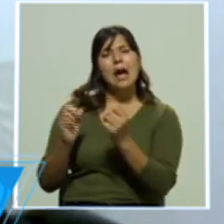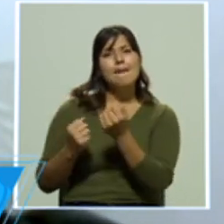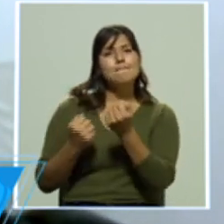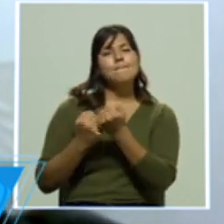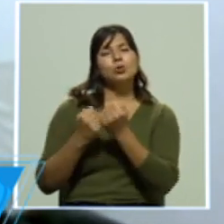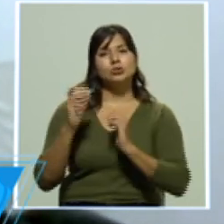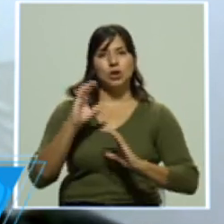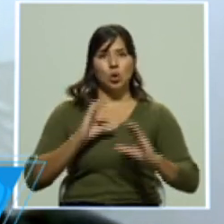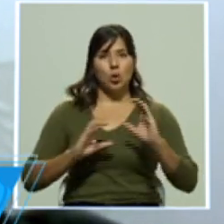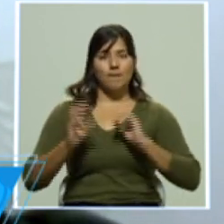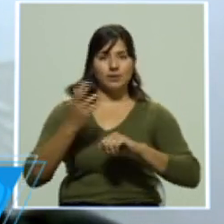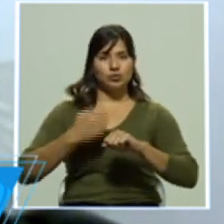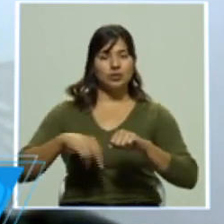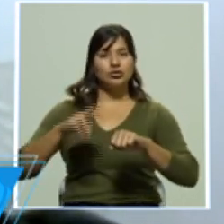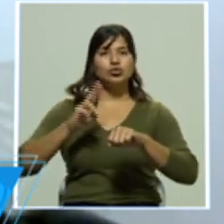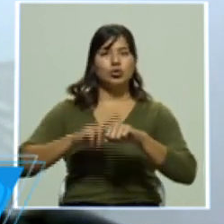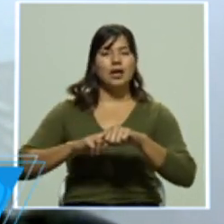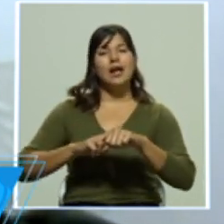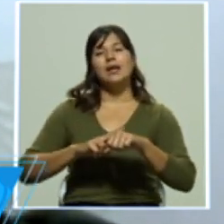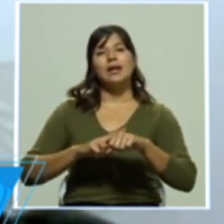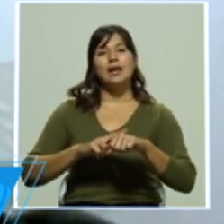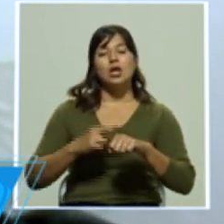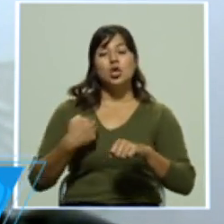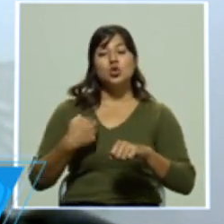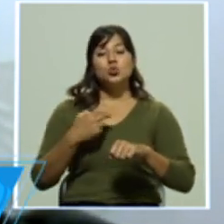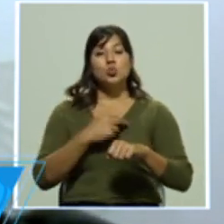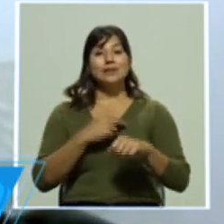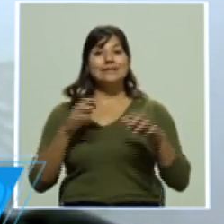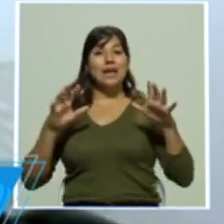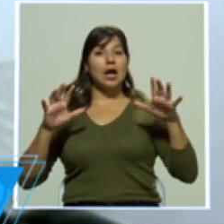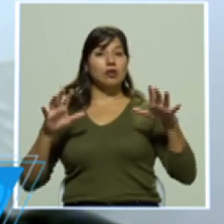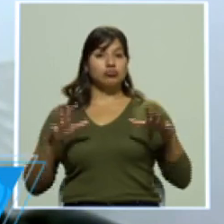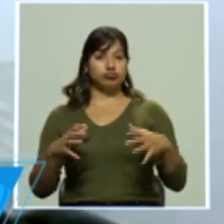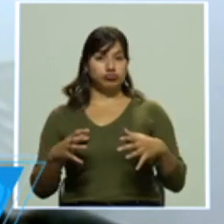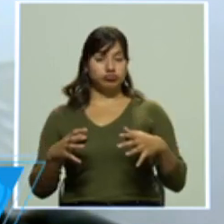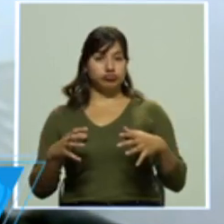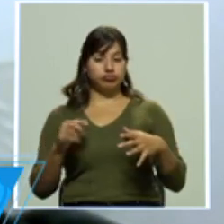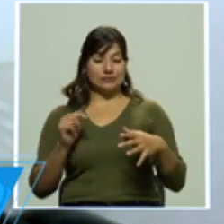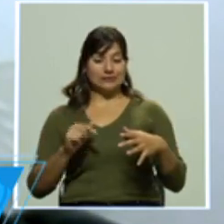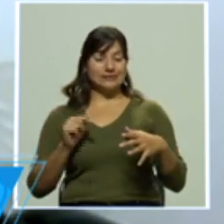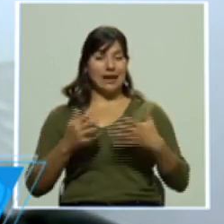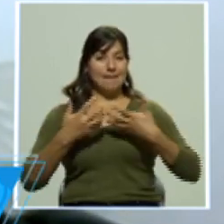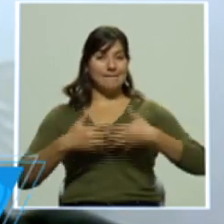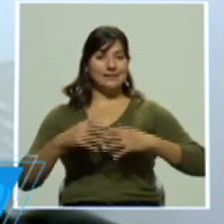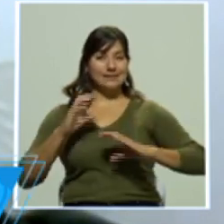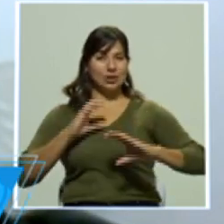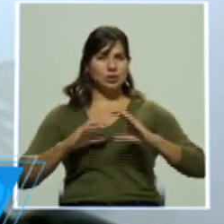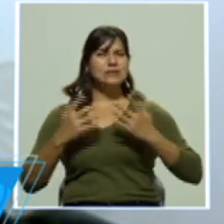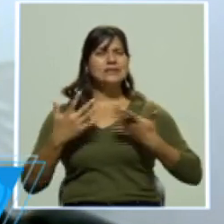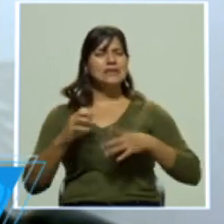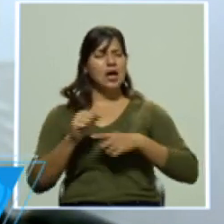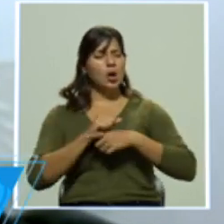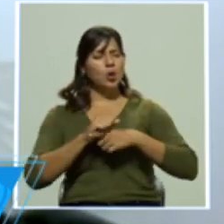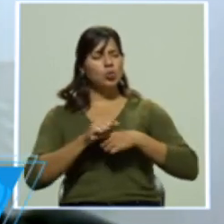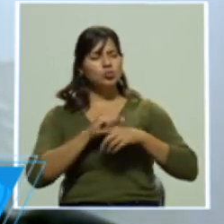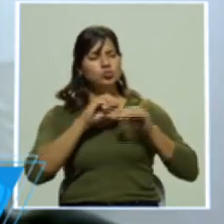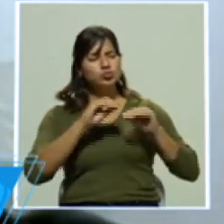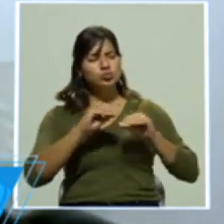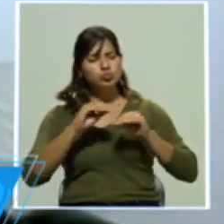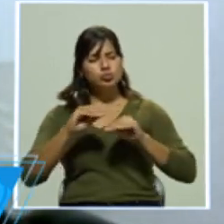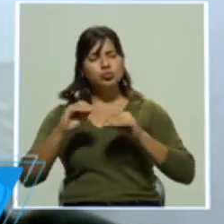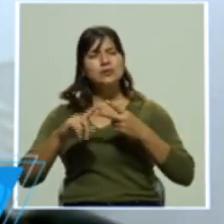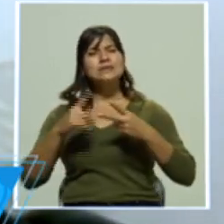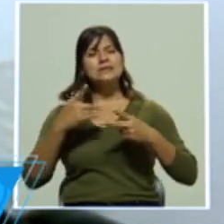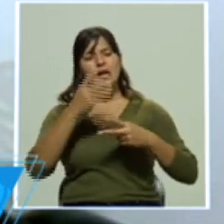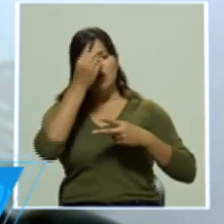nacionales. A nivel de Cámara hemos hecho ya muchísimas capacitaciones, hemos divulgado los